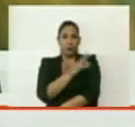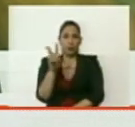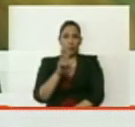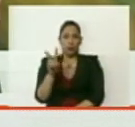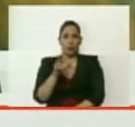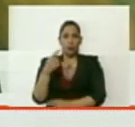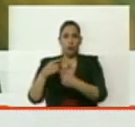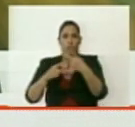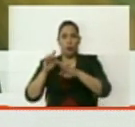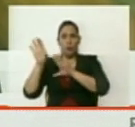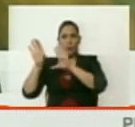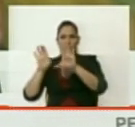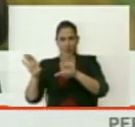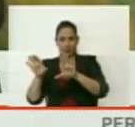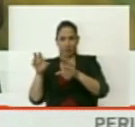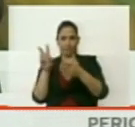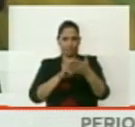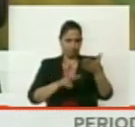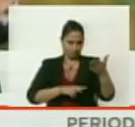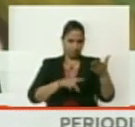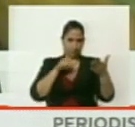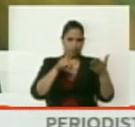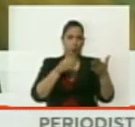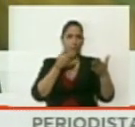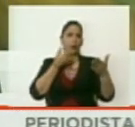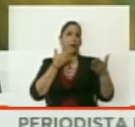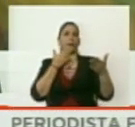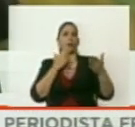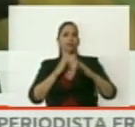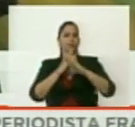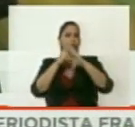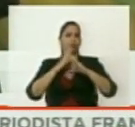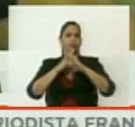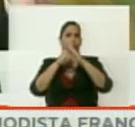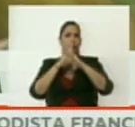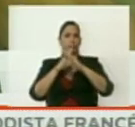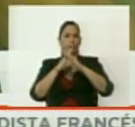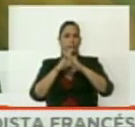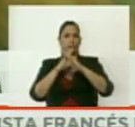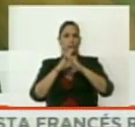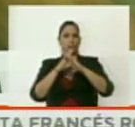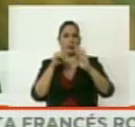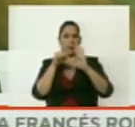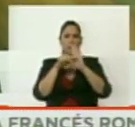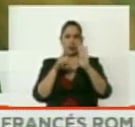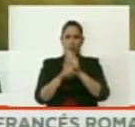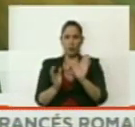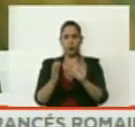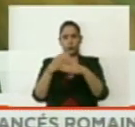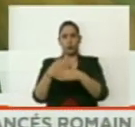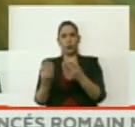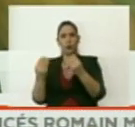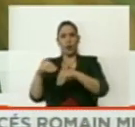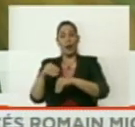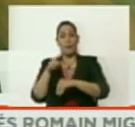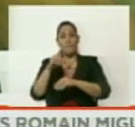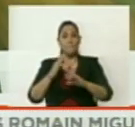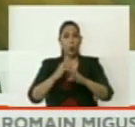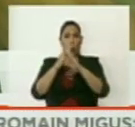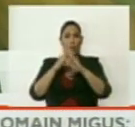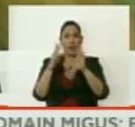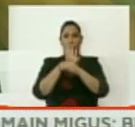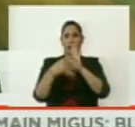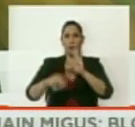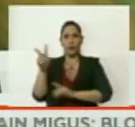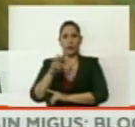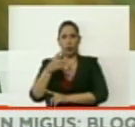exterior. Te voy a leer esto. Efectos de las sanciones, de las medidas coercitivas unilaterales. Bloquea el derecho de Venezuela a